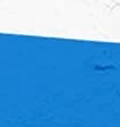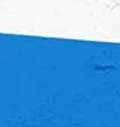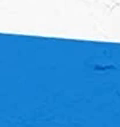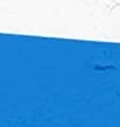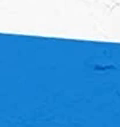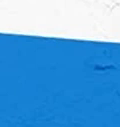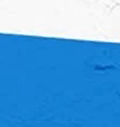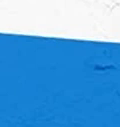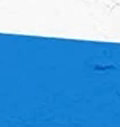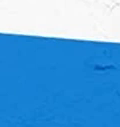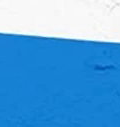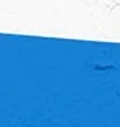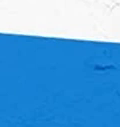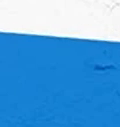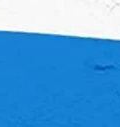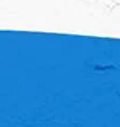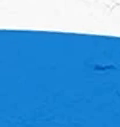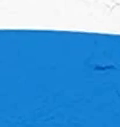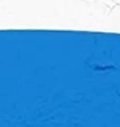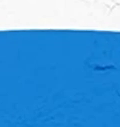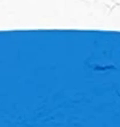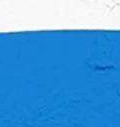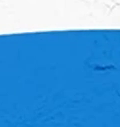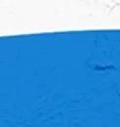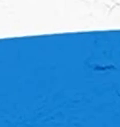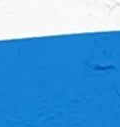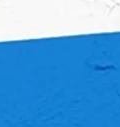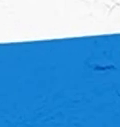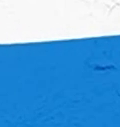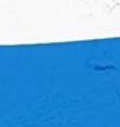tus sueños. Bienvenidos al sorteo Loto.